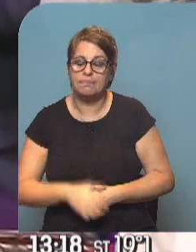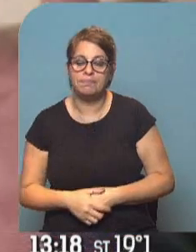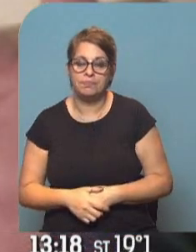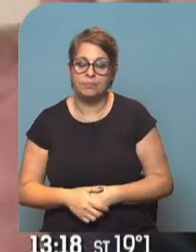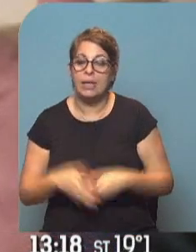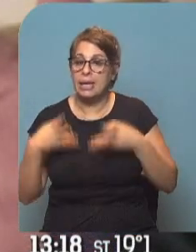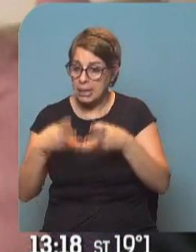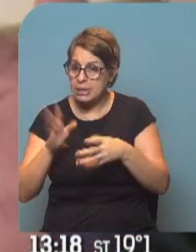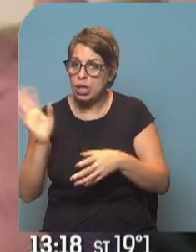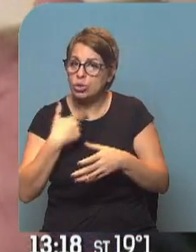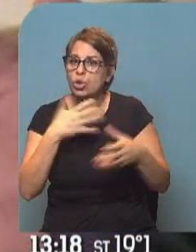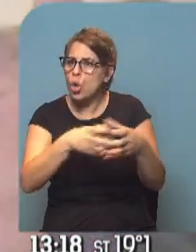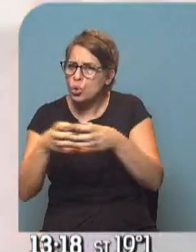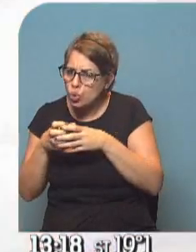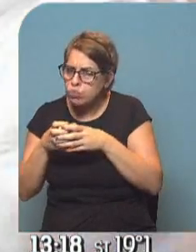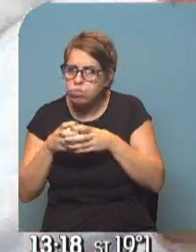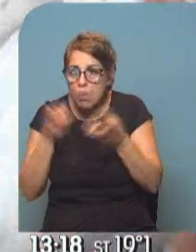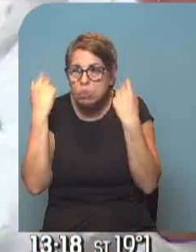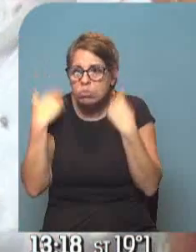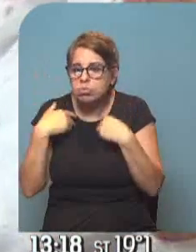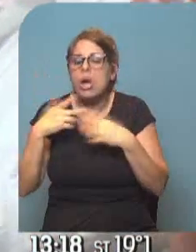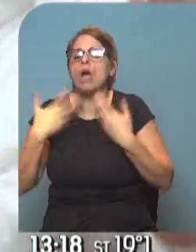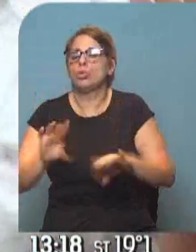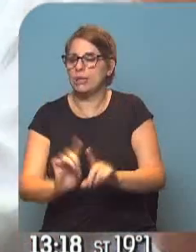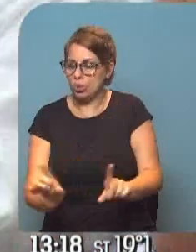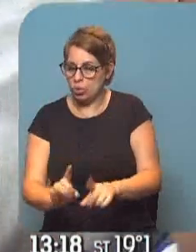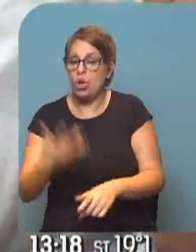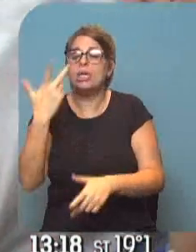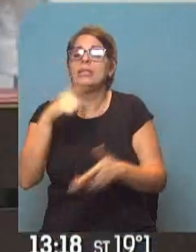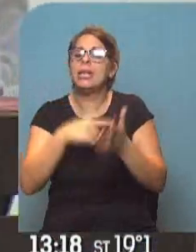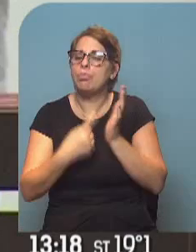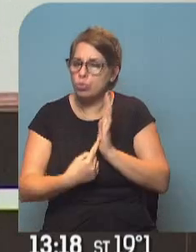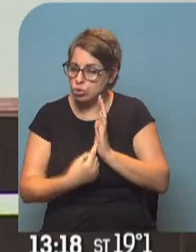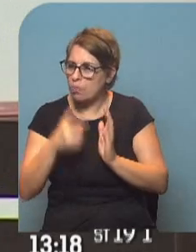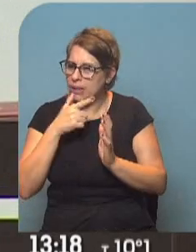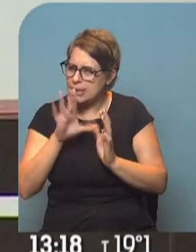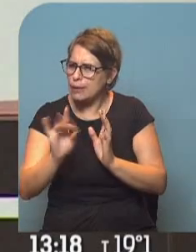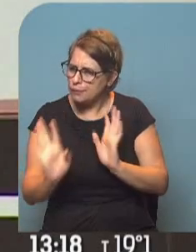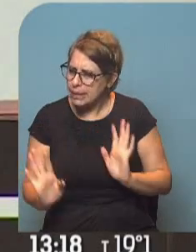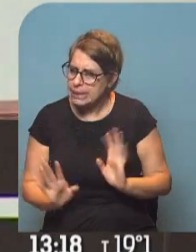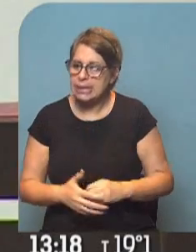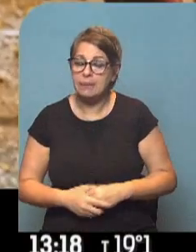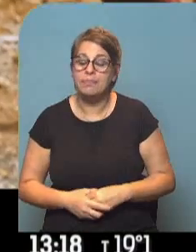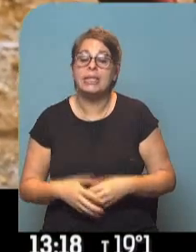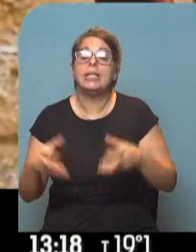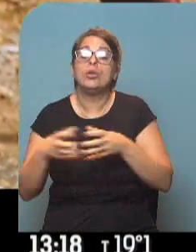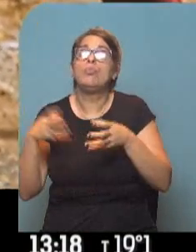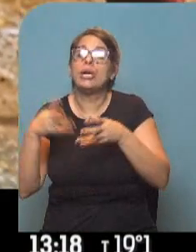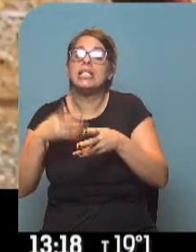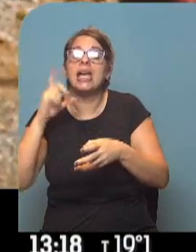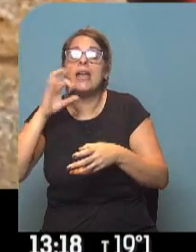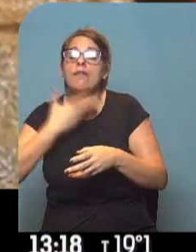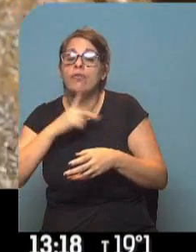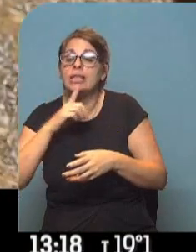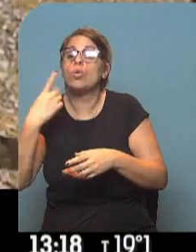de la guerrilla, que todos los frentes lo van a acatar de manera automática. Sí. Y hay tres motivos por los cuales me parece que es difícil que una guerrilla como la FARC, aun cuando